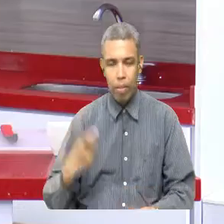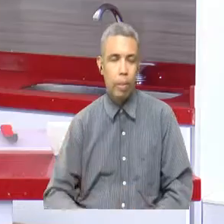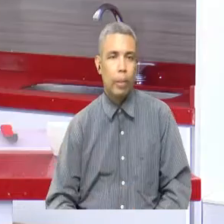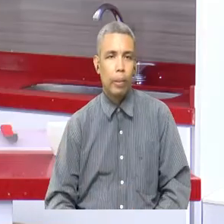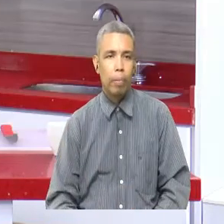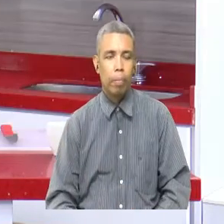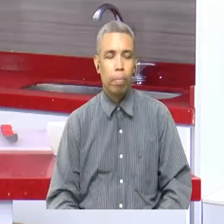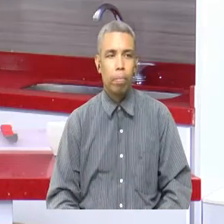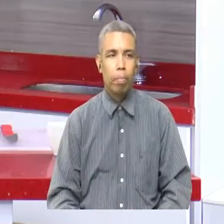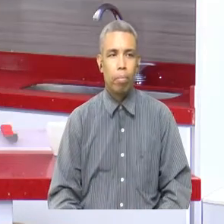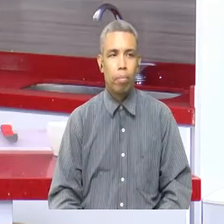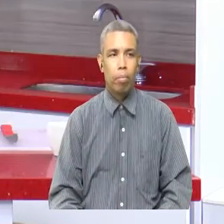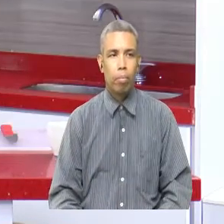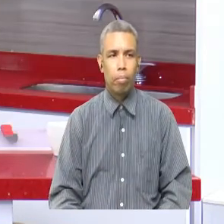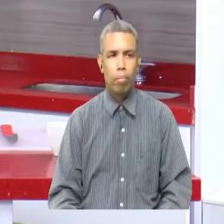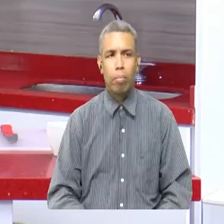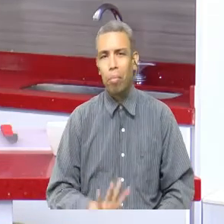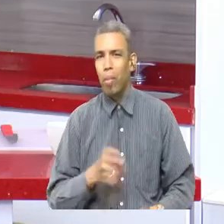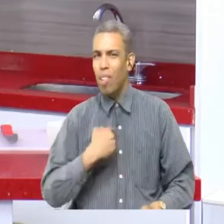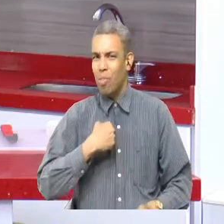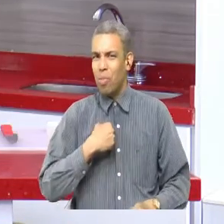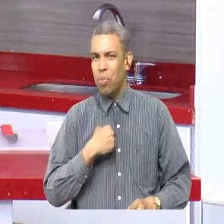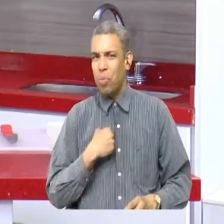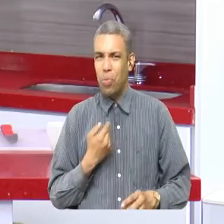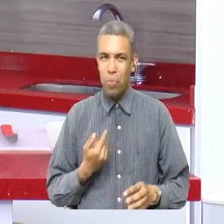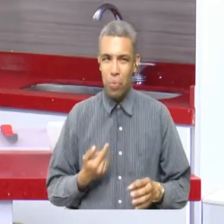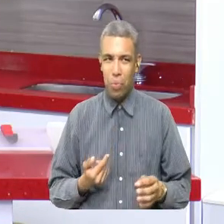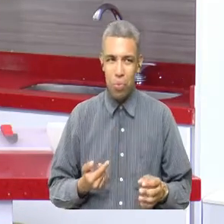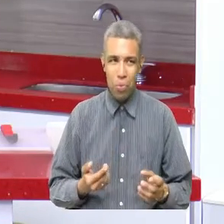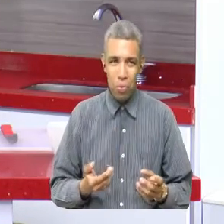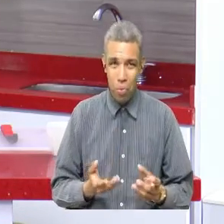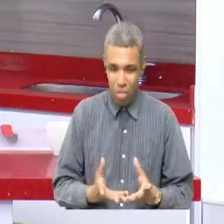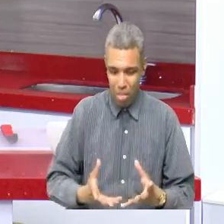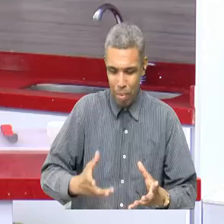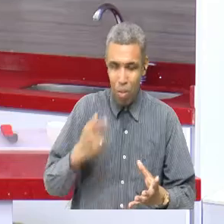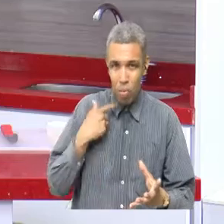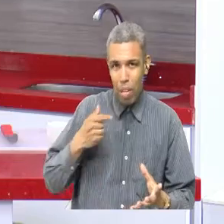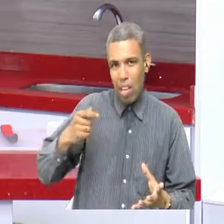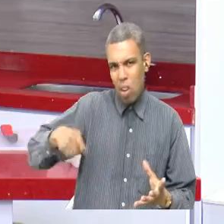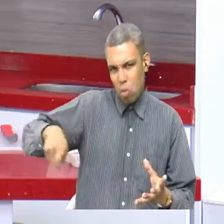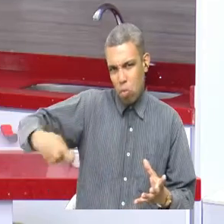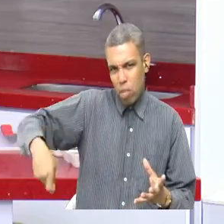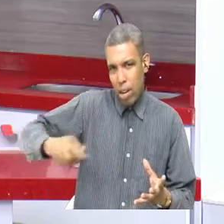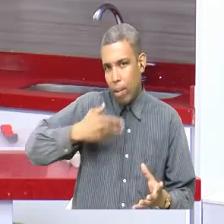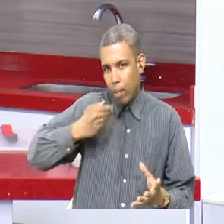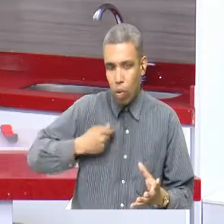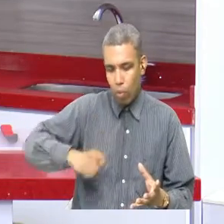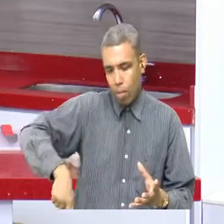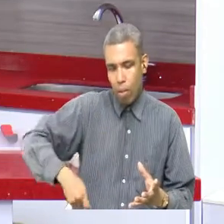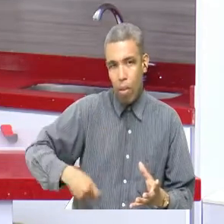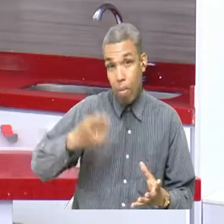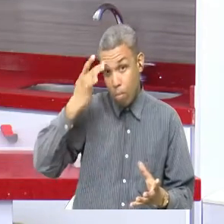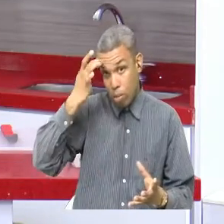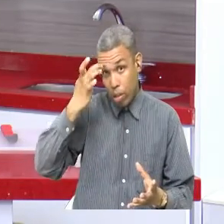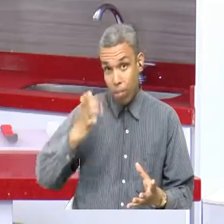acá lo hago con cuchara por el tamaño del molde. Sí. Esto es para